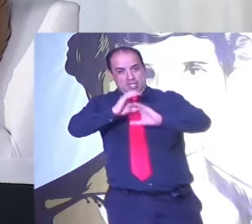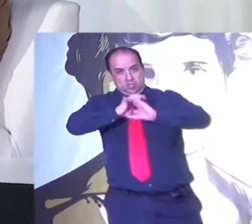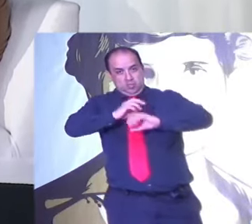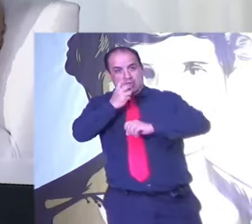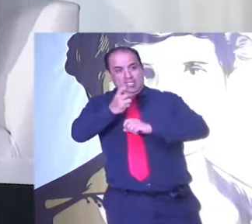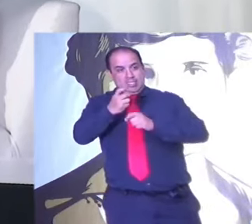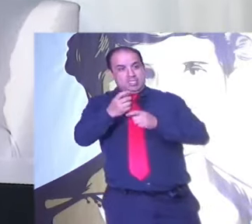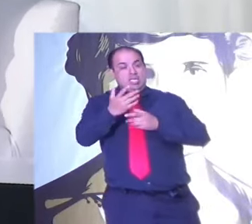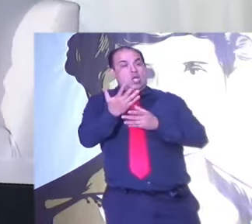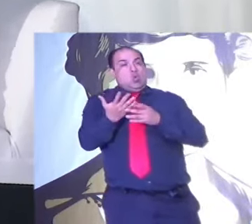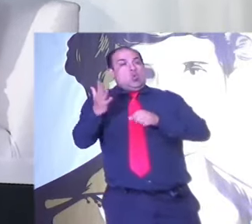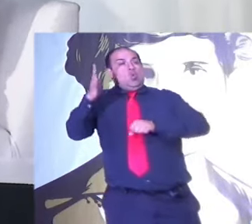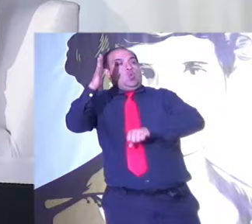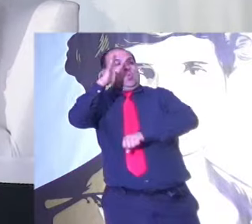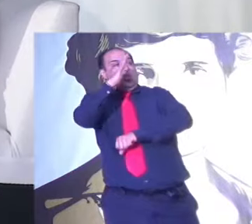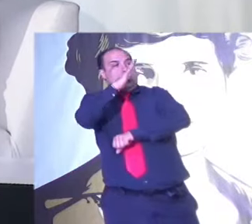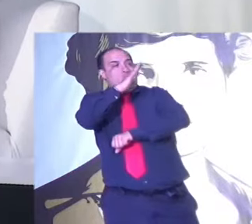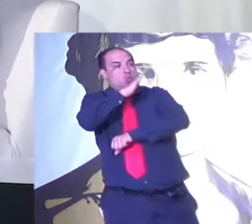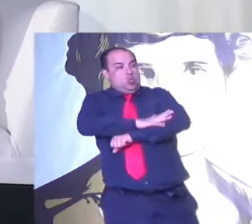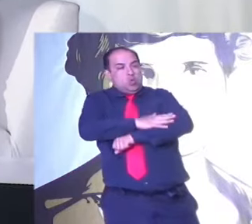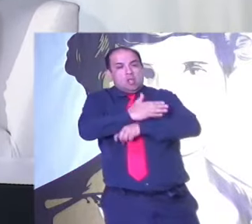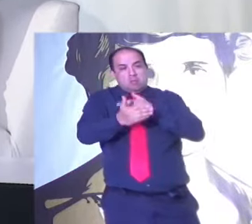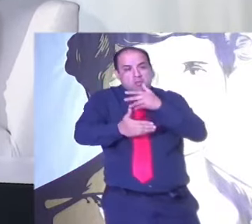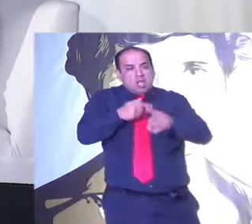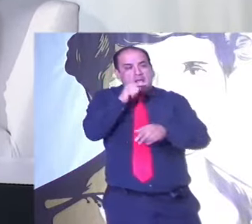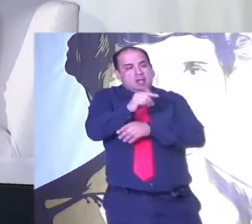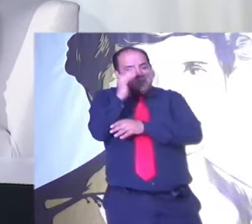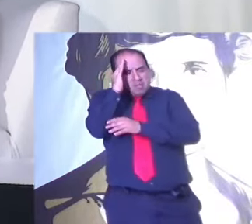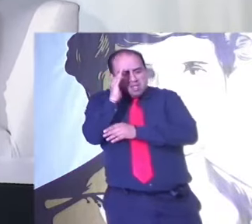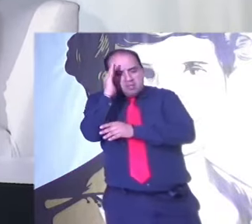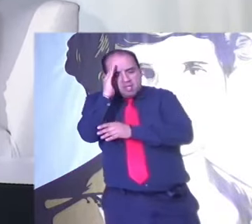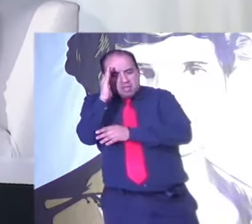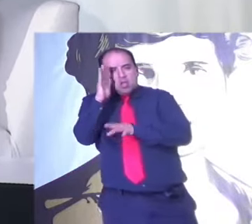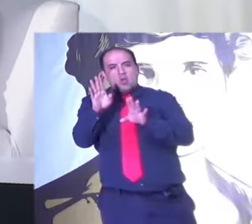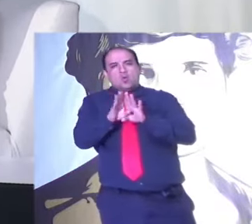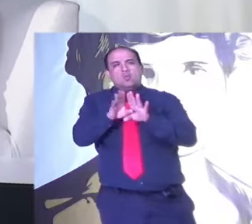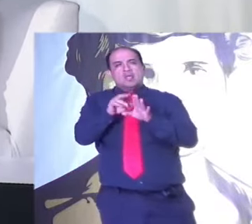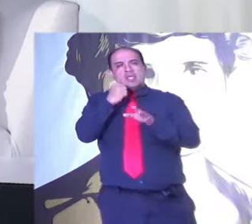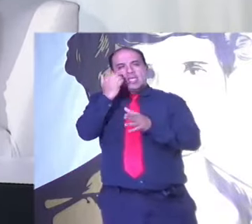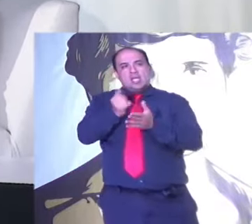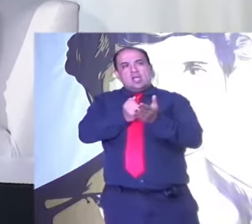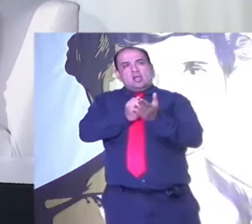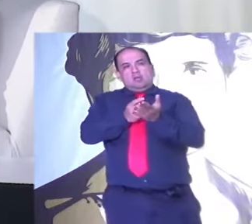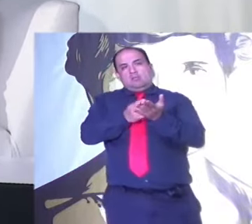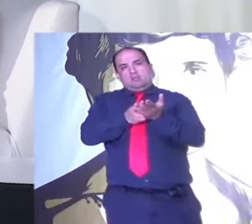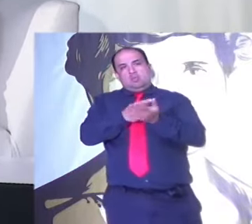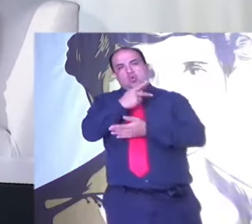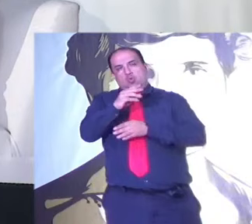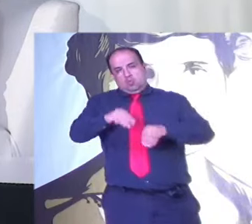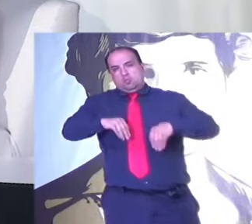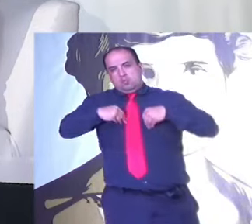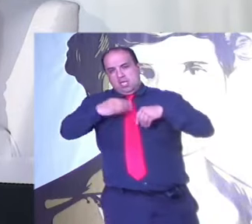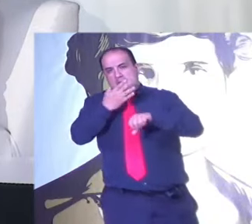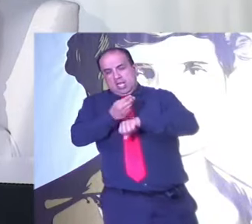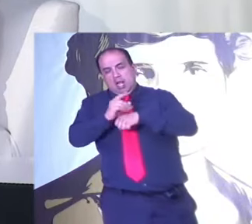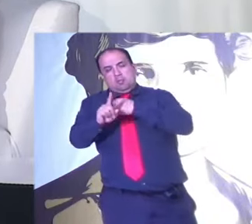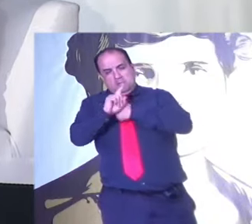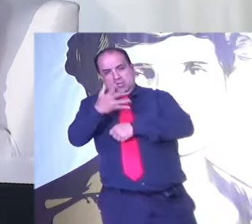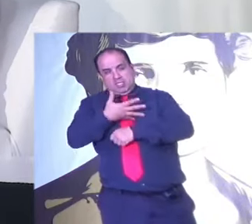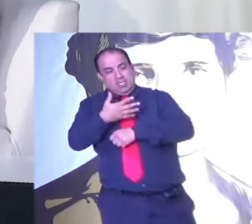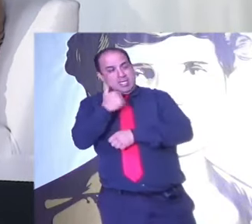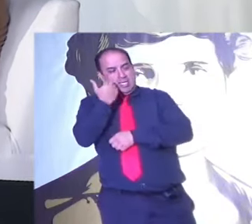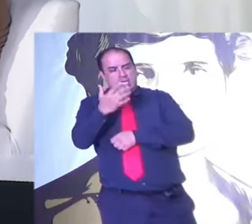día, ¿no? De cómo va él pensando y cómo él quiere de alguna solucionar su vida, porque tiene problemas, ¿no? Y quiere, pues,